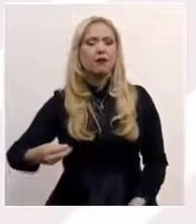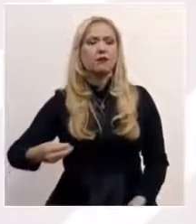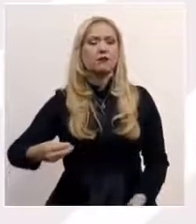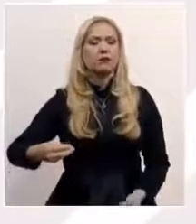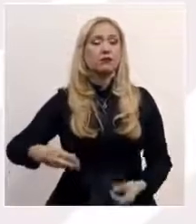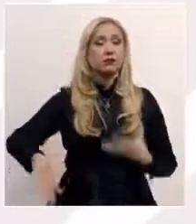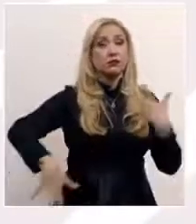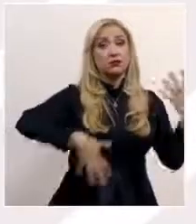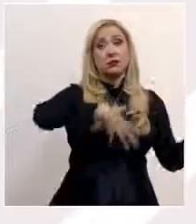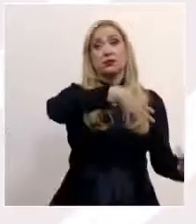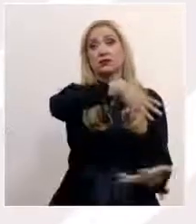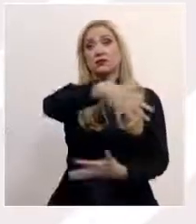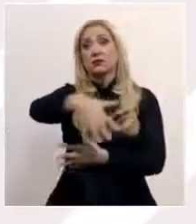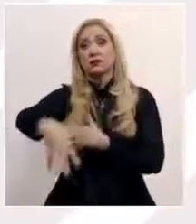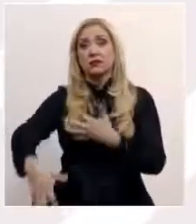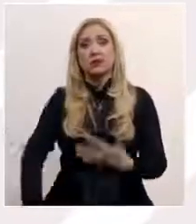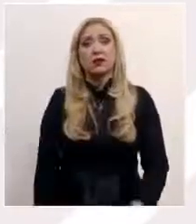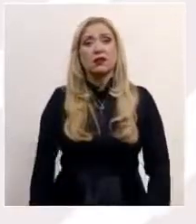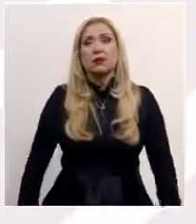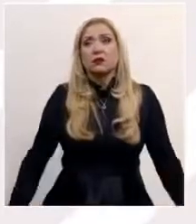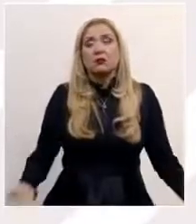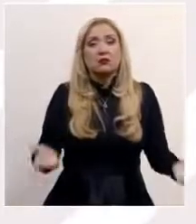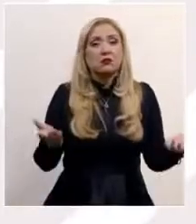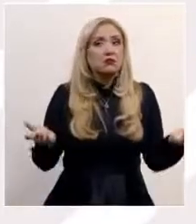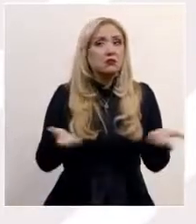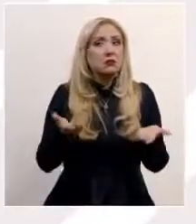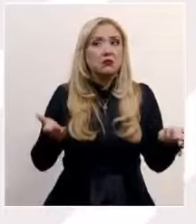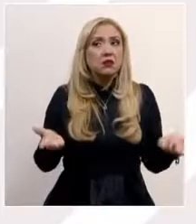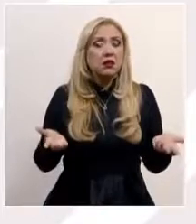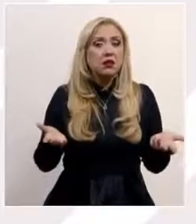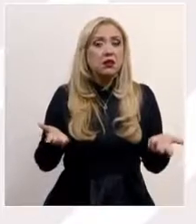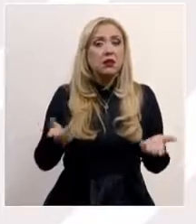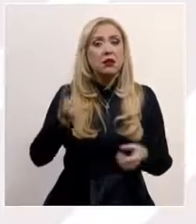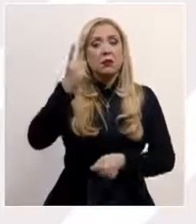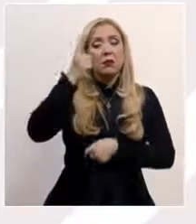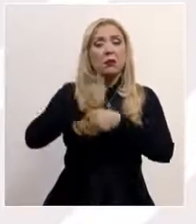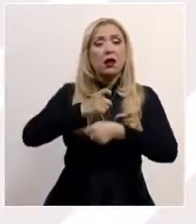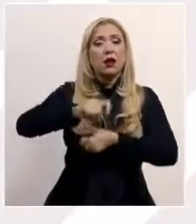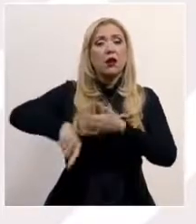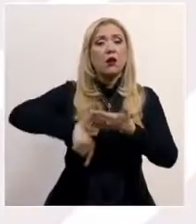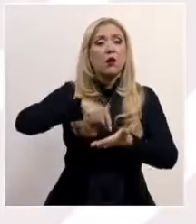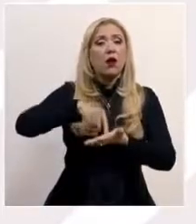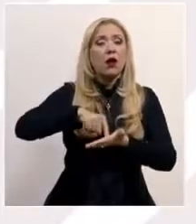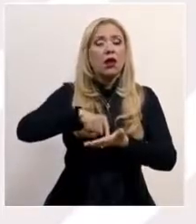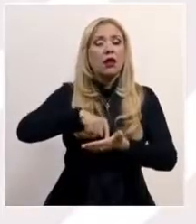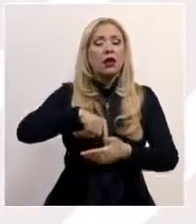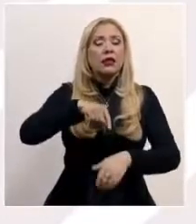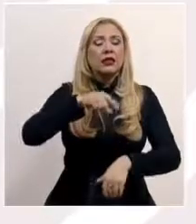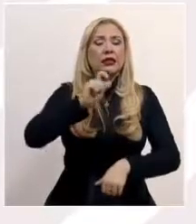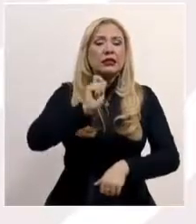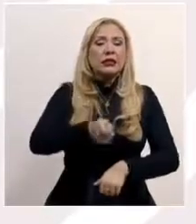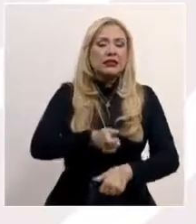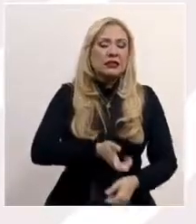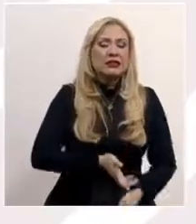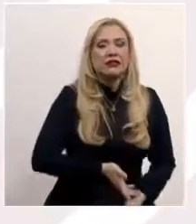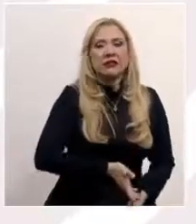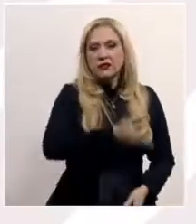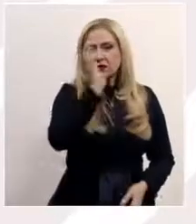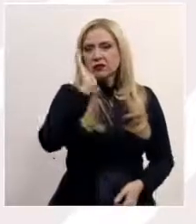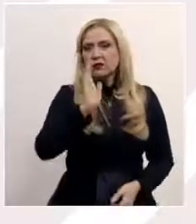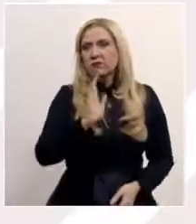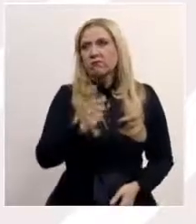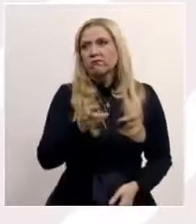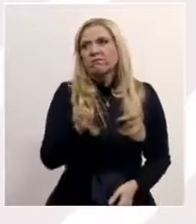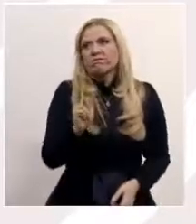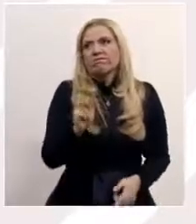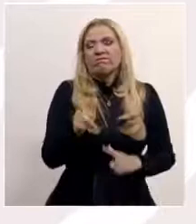un cambio ahí nada más en cuanto en primer lugar, el motivo de salud. Sin embargo, sigue